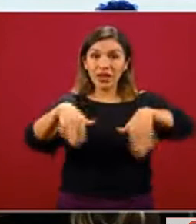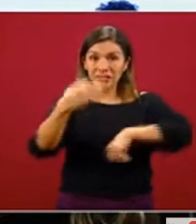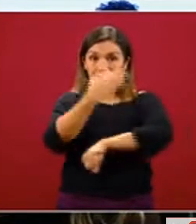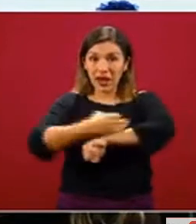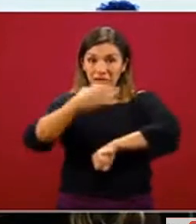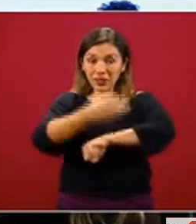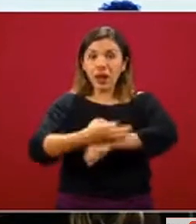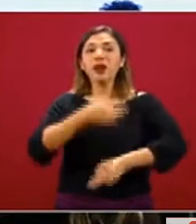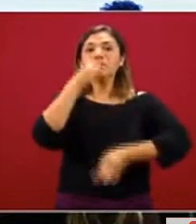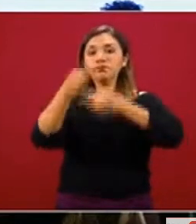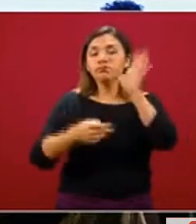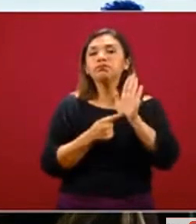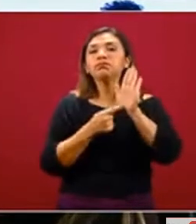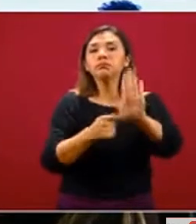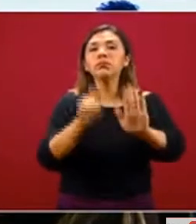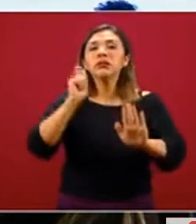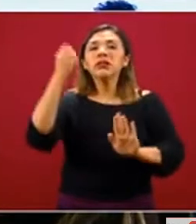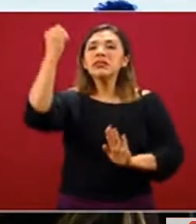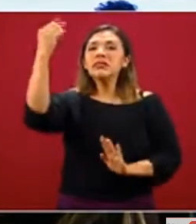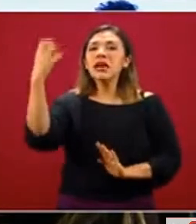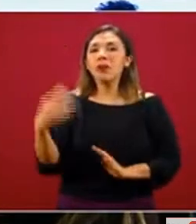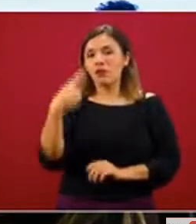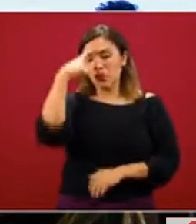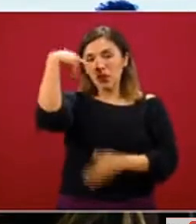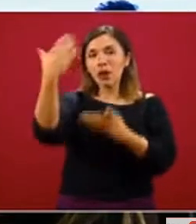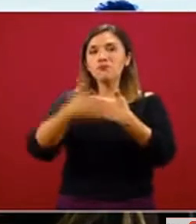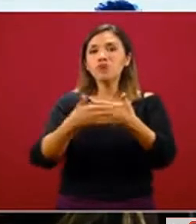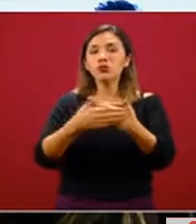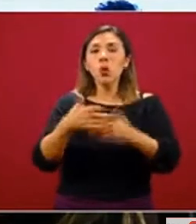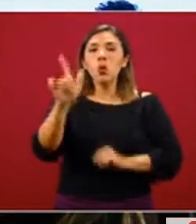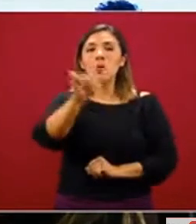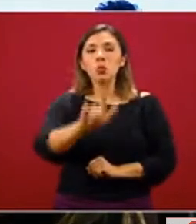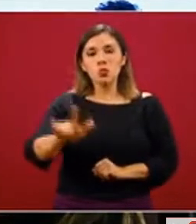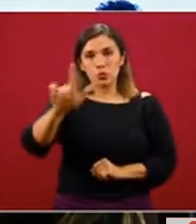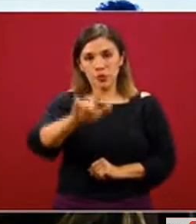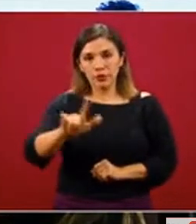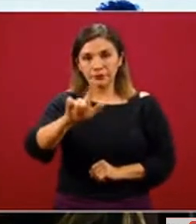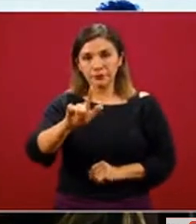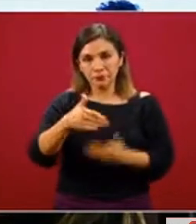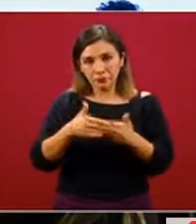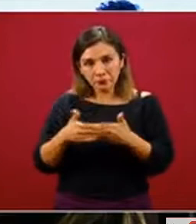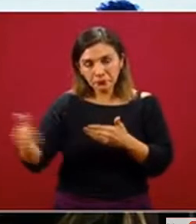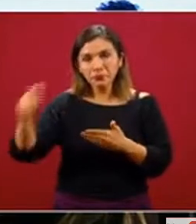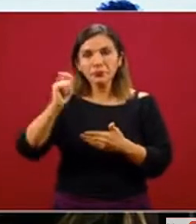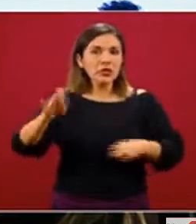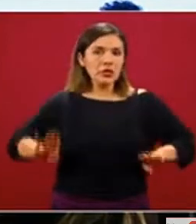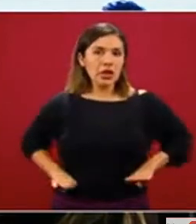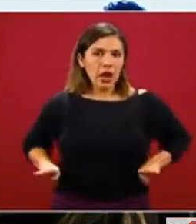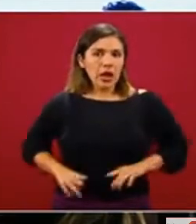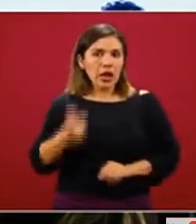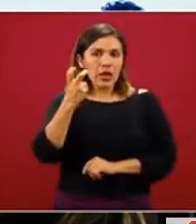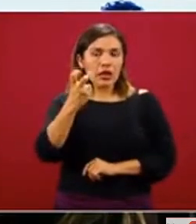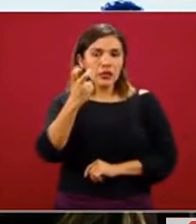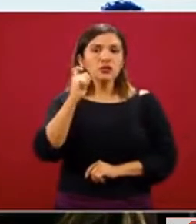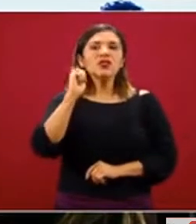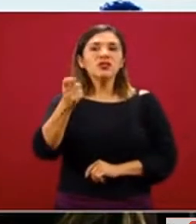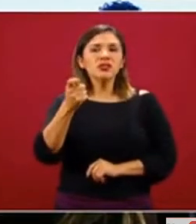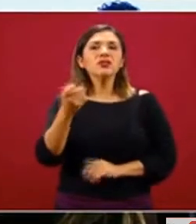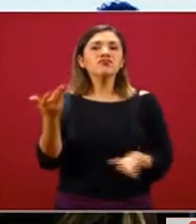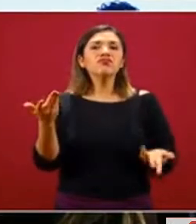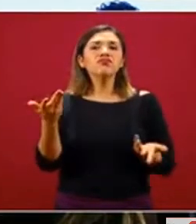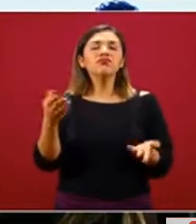se estará presentando el semáforo que estará vigente a partir del próximo lunes, que es la característica precisamente